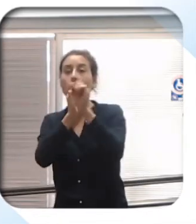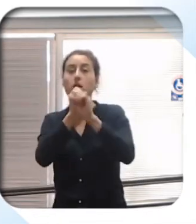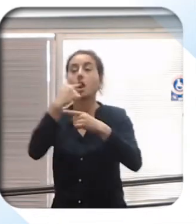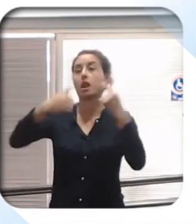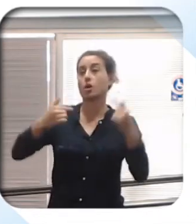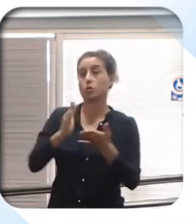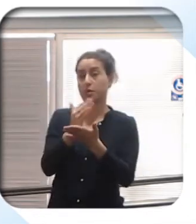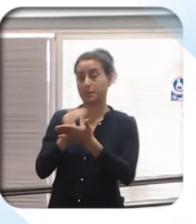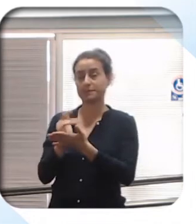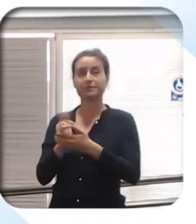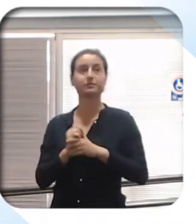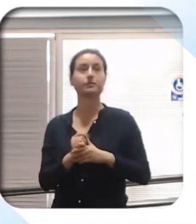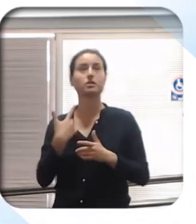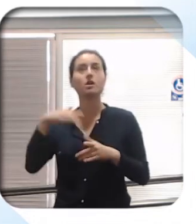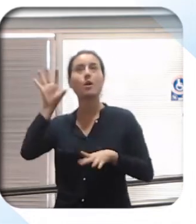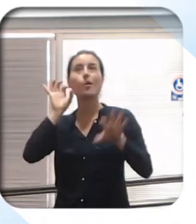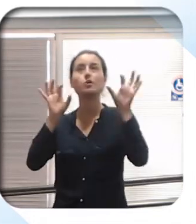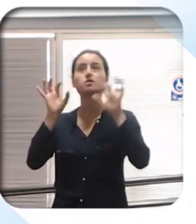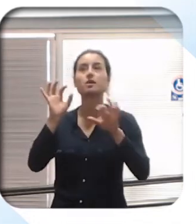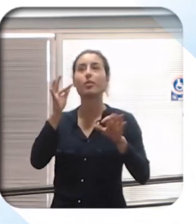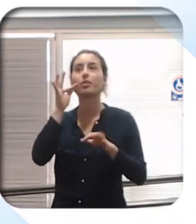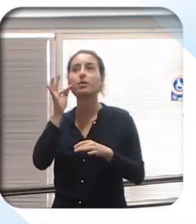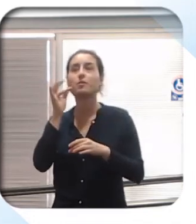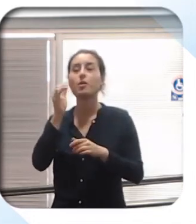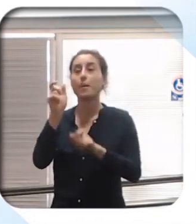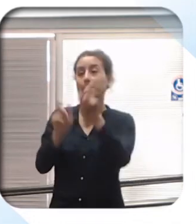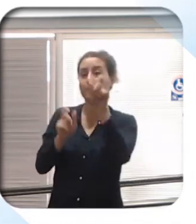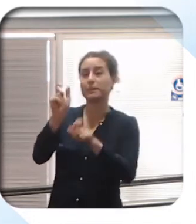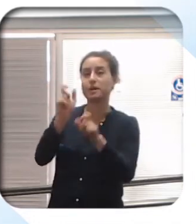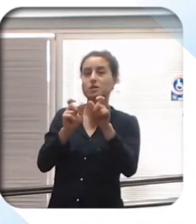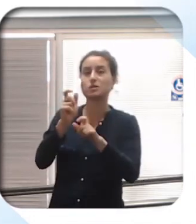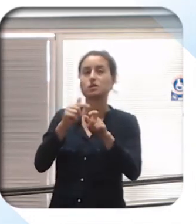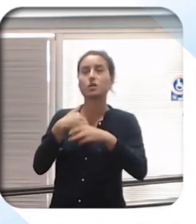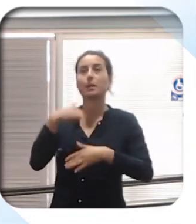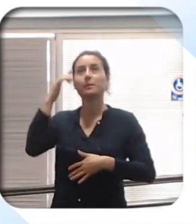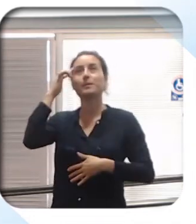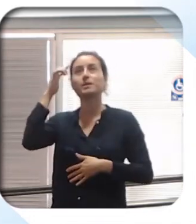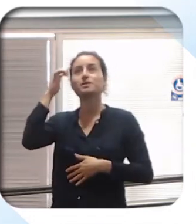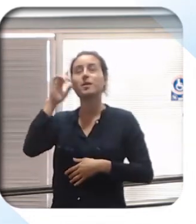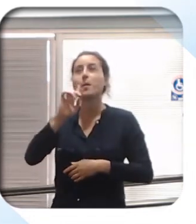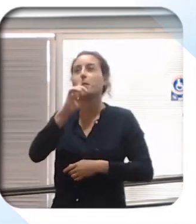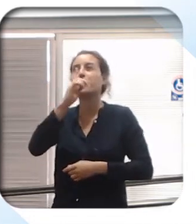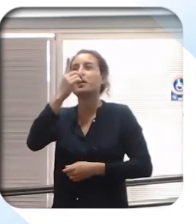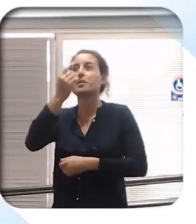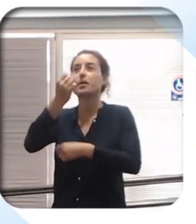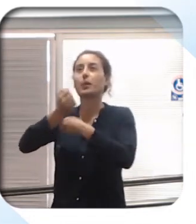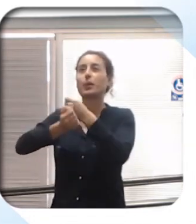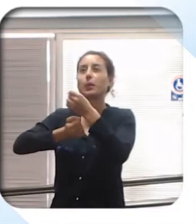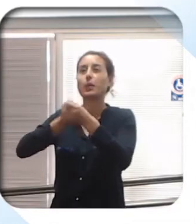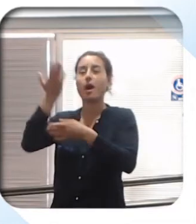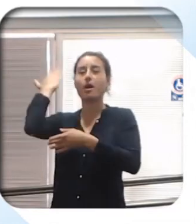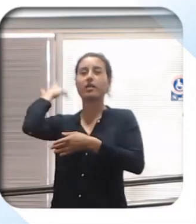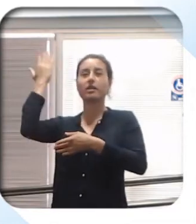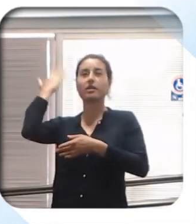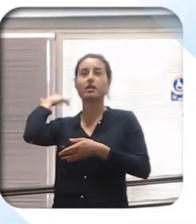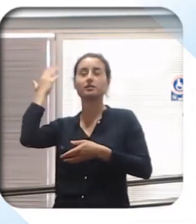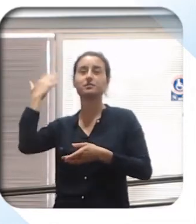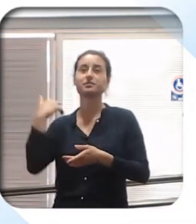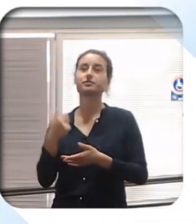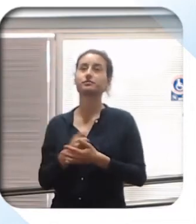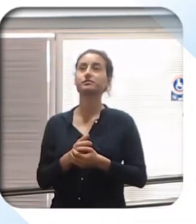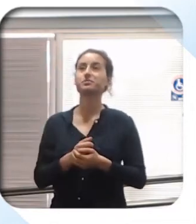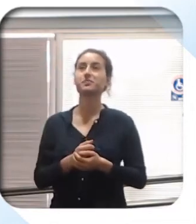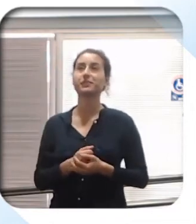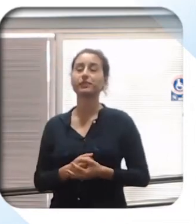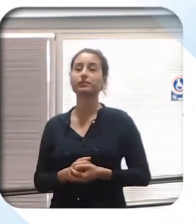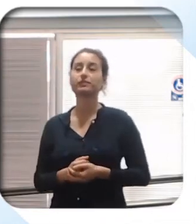lugares. Al ir escuchando los testimonios de los chicos, me remonté a mis primeras intervenciones hace unos cuantos años ya en lo